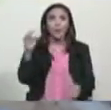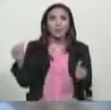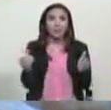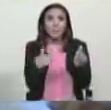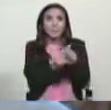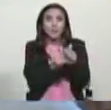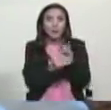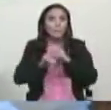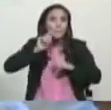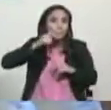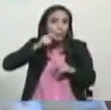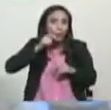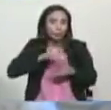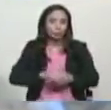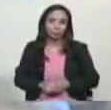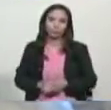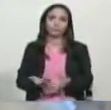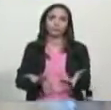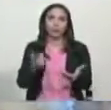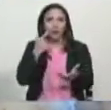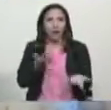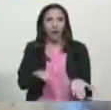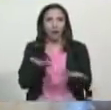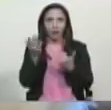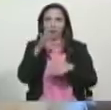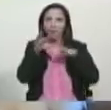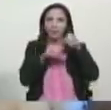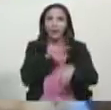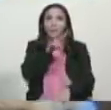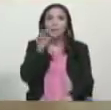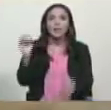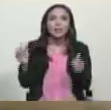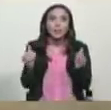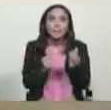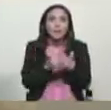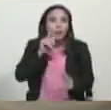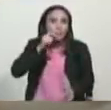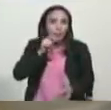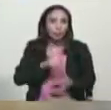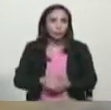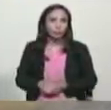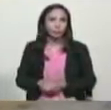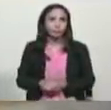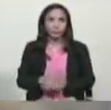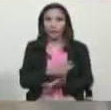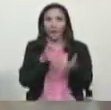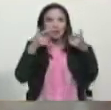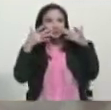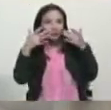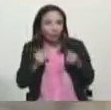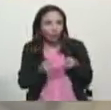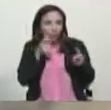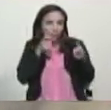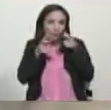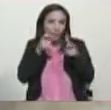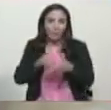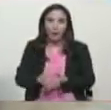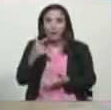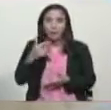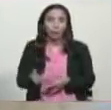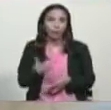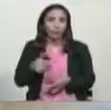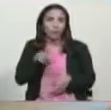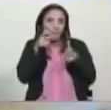uno de los galpones. Aquí podemos observar que estamos en el proceso de bioseguridad. El tema de la bioseguridad es